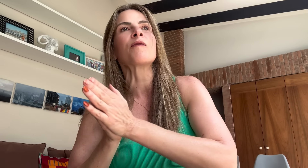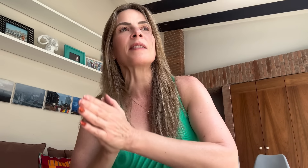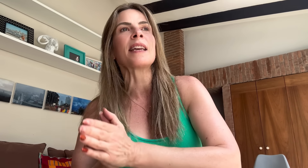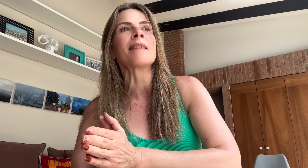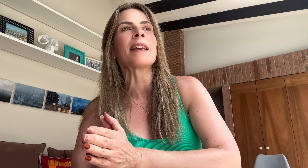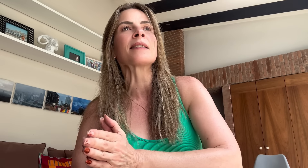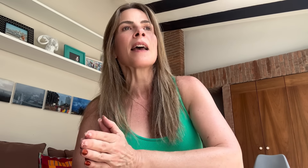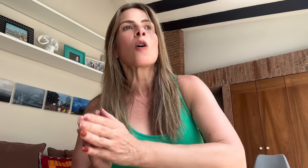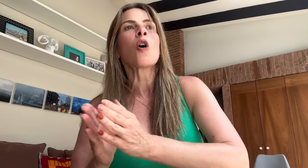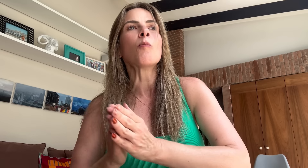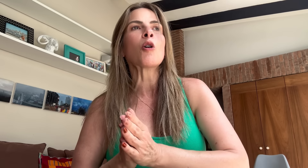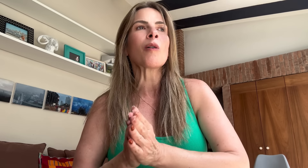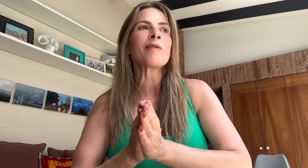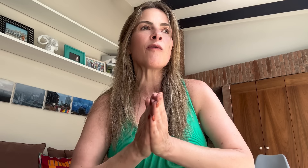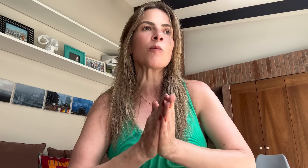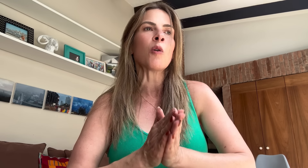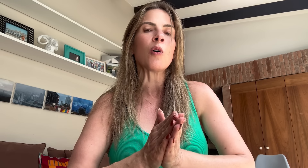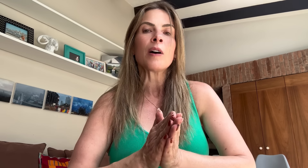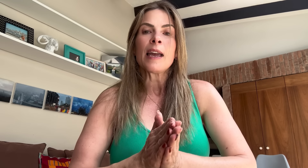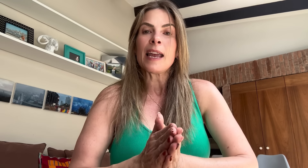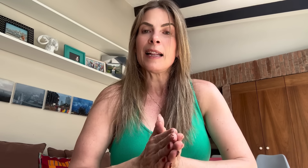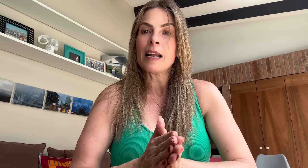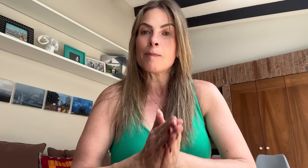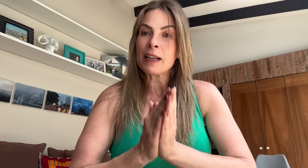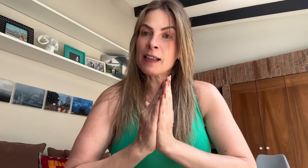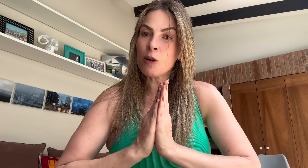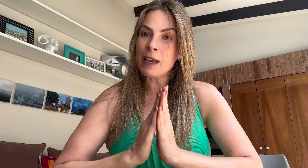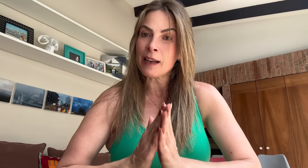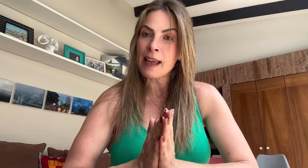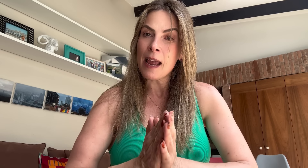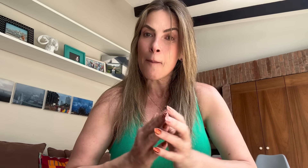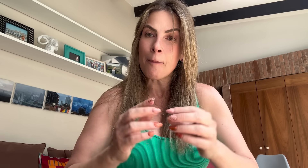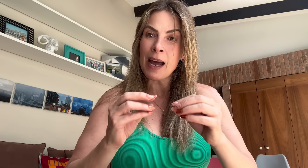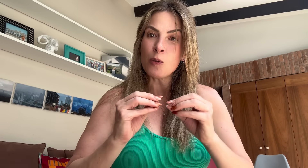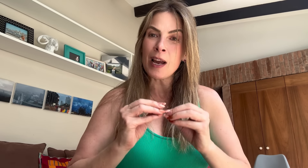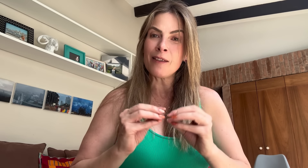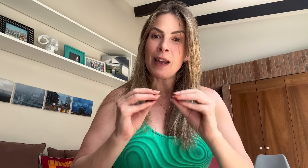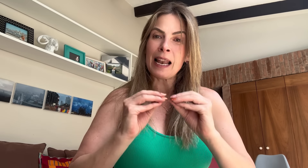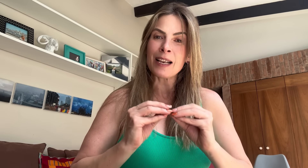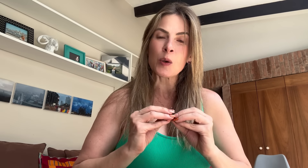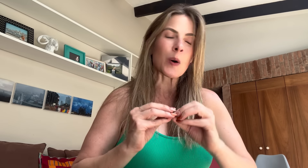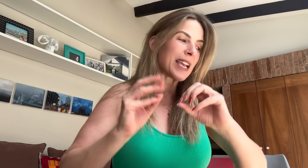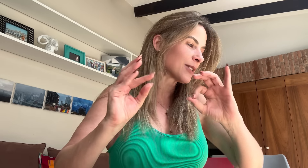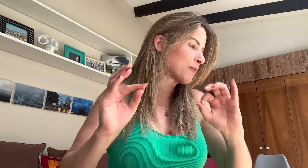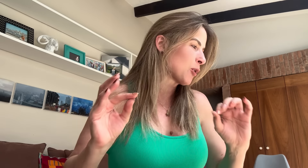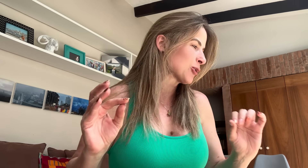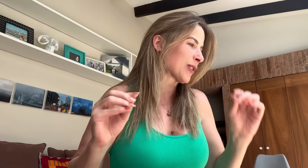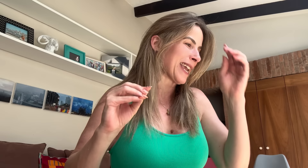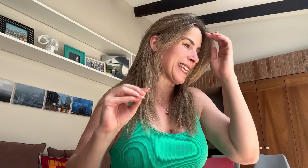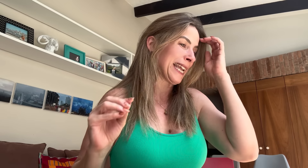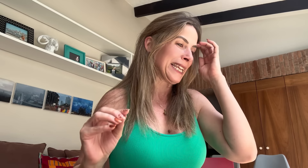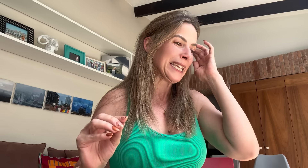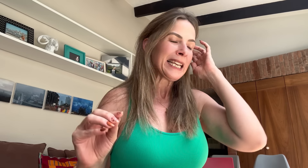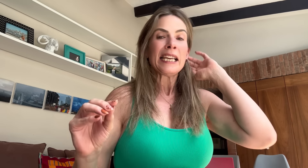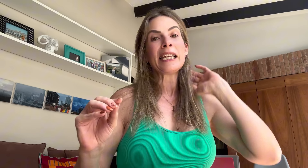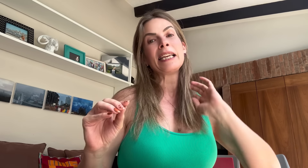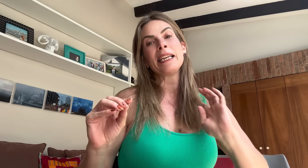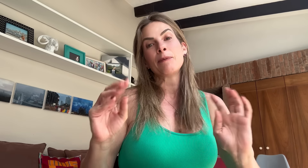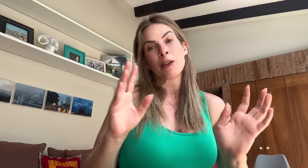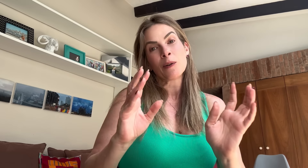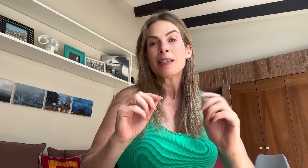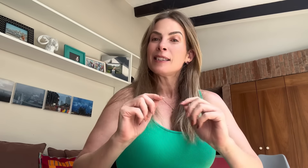diputados suficientes, como lo informó el del Partido Verde, Manuel Velasco, esposo de Anaí,